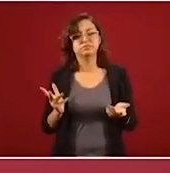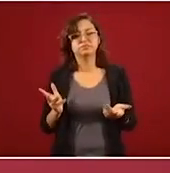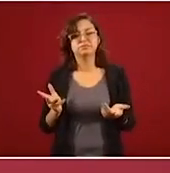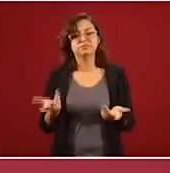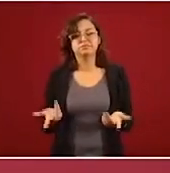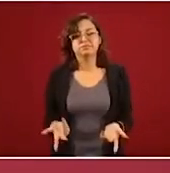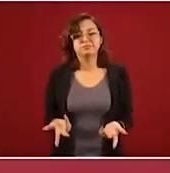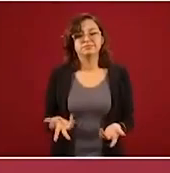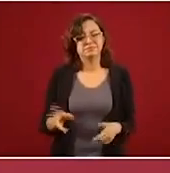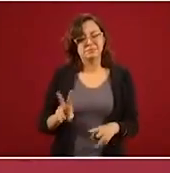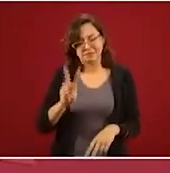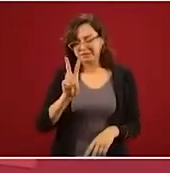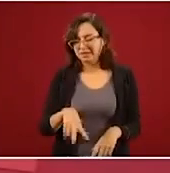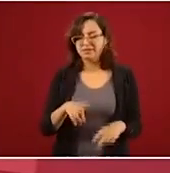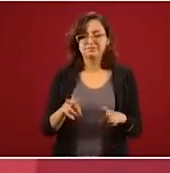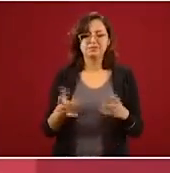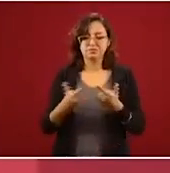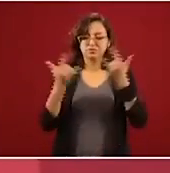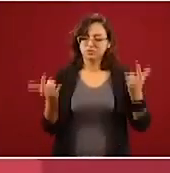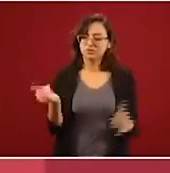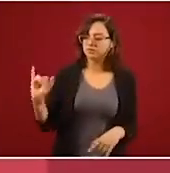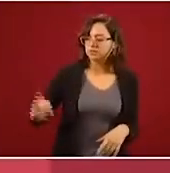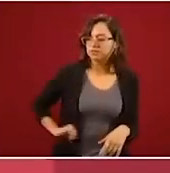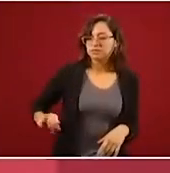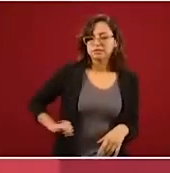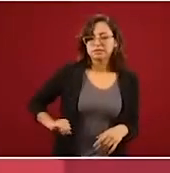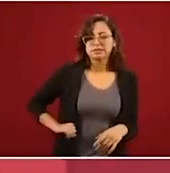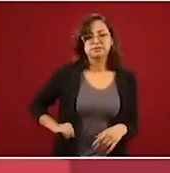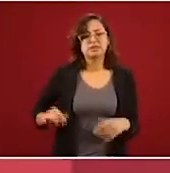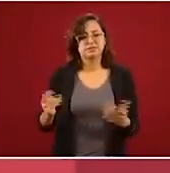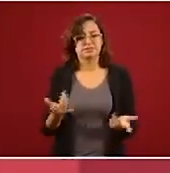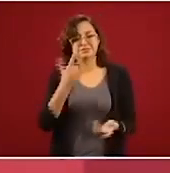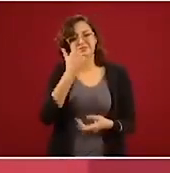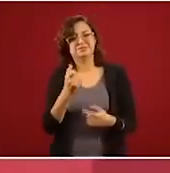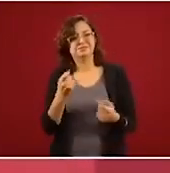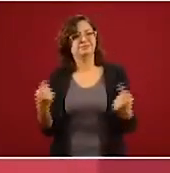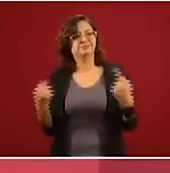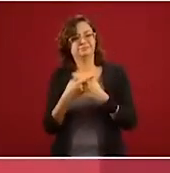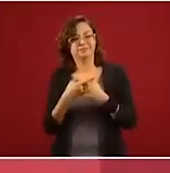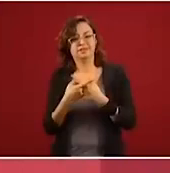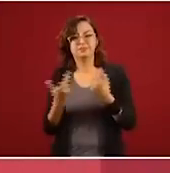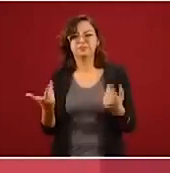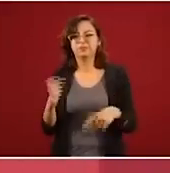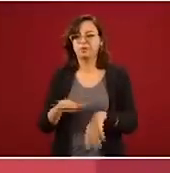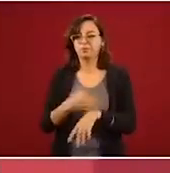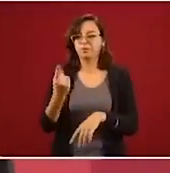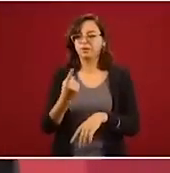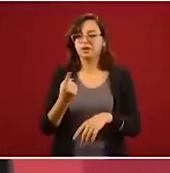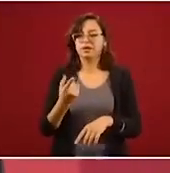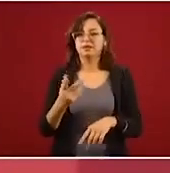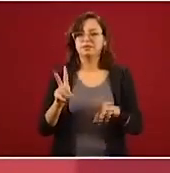es muy interesante por lo paradójico. Se habla del libre comercio,